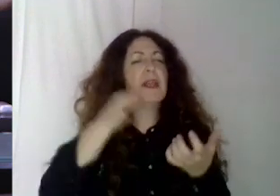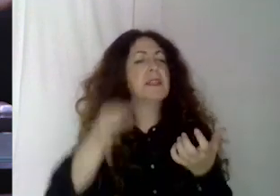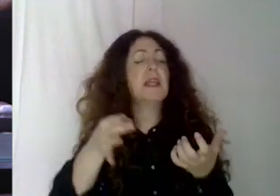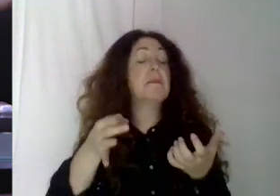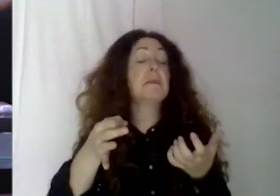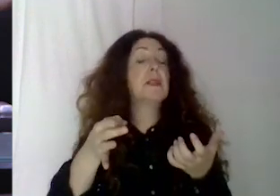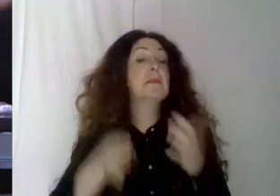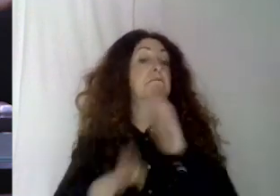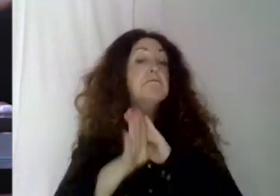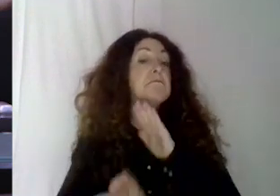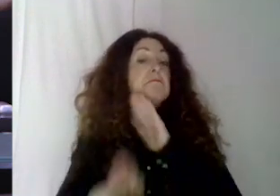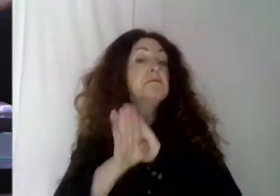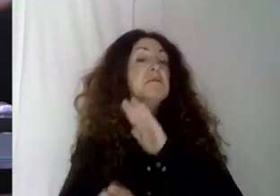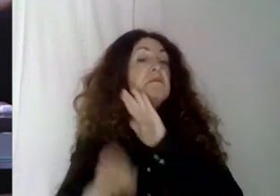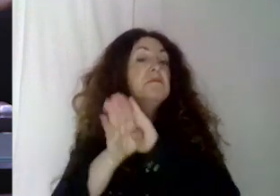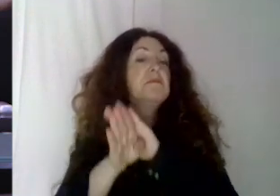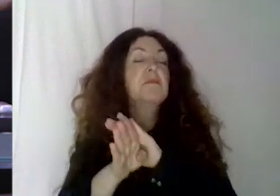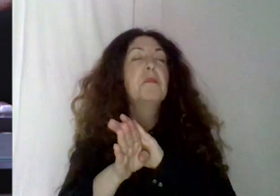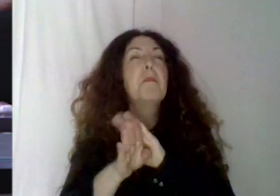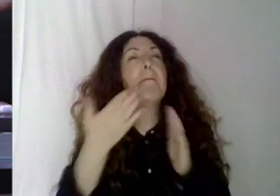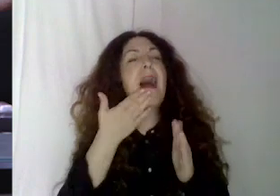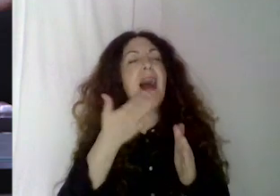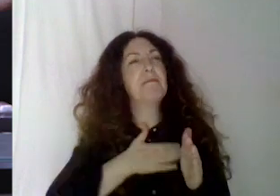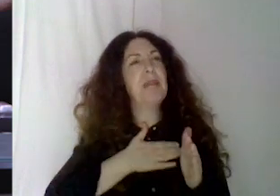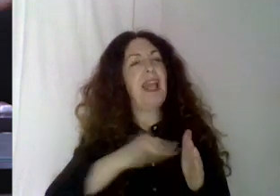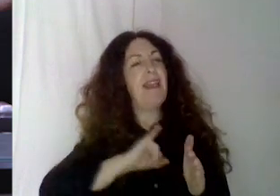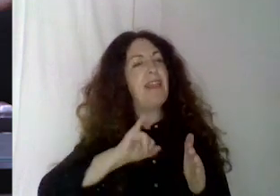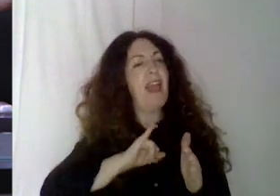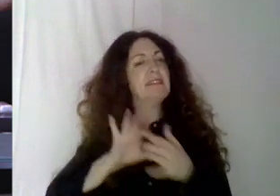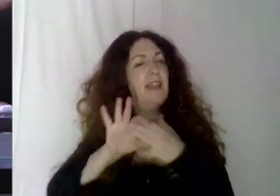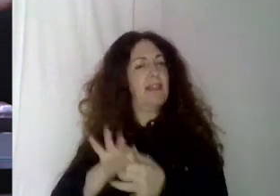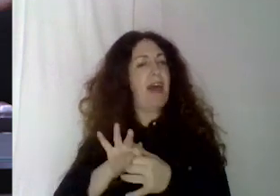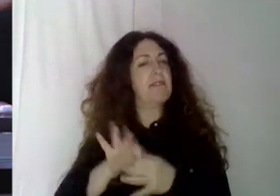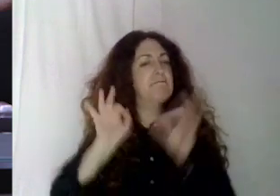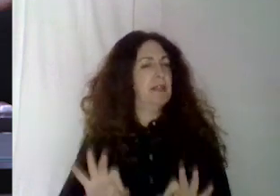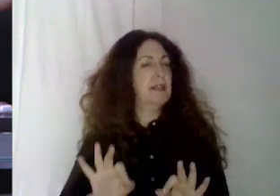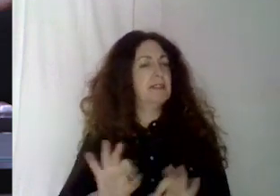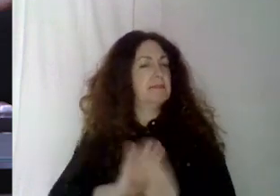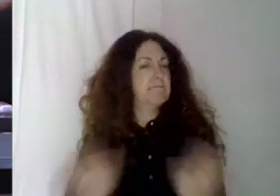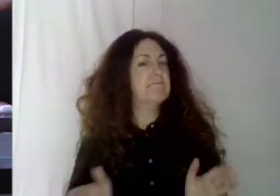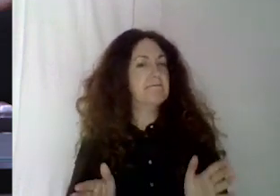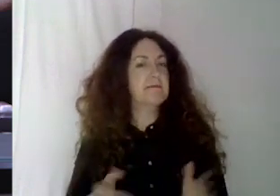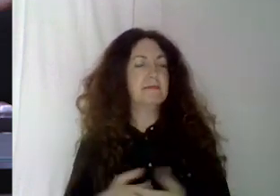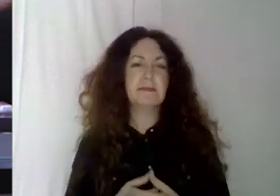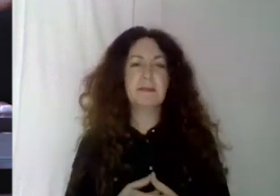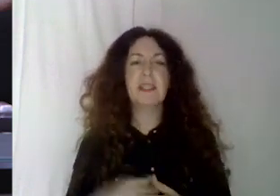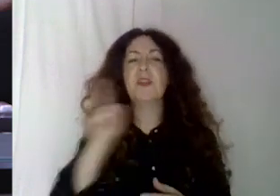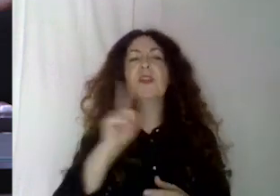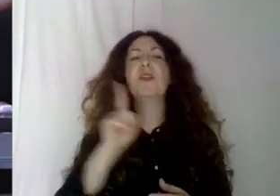misma consideración social. Es decir, en el barroco los pintores están empezando a desarrollar